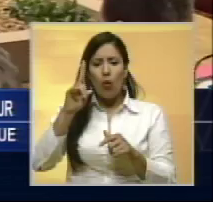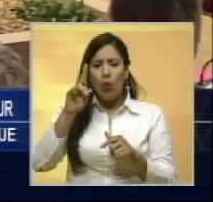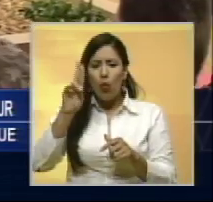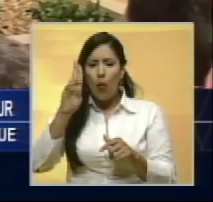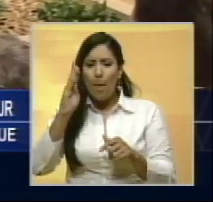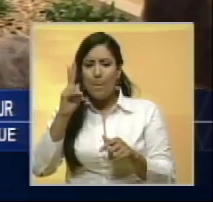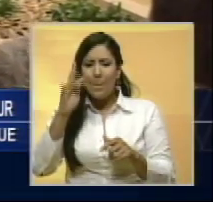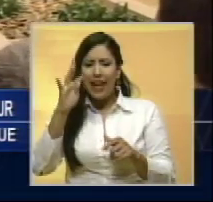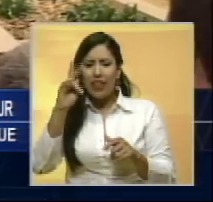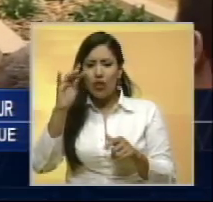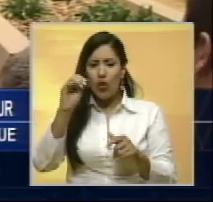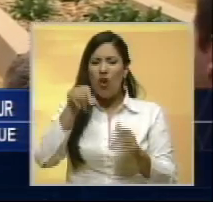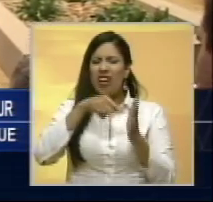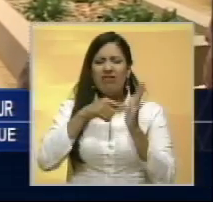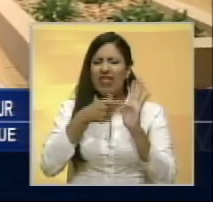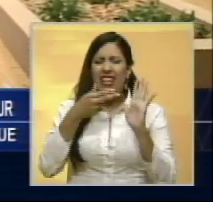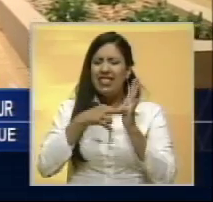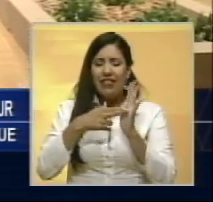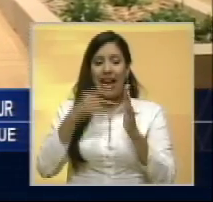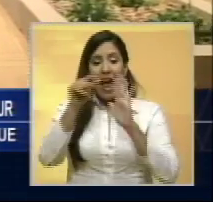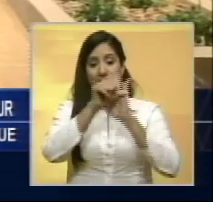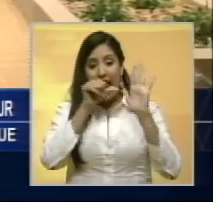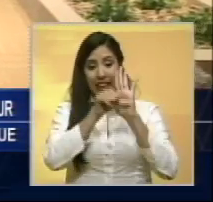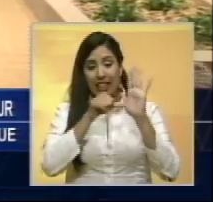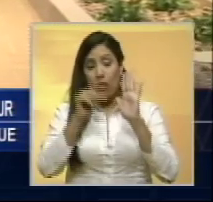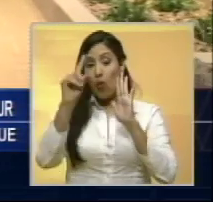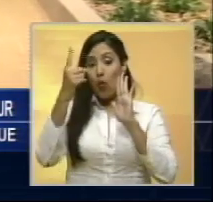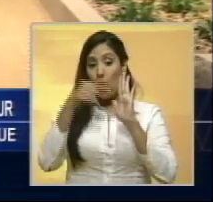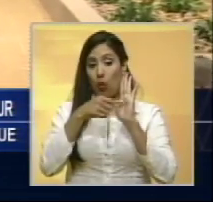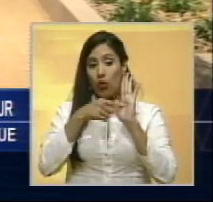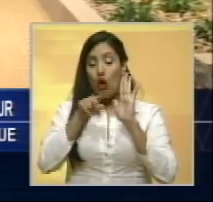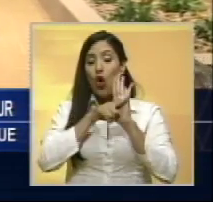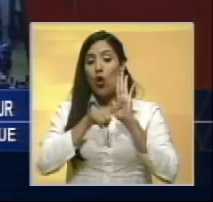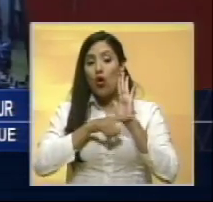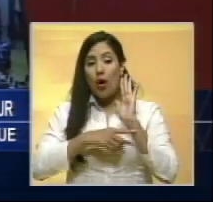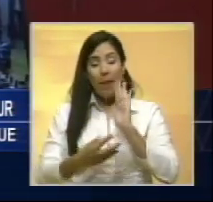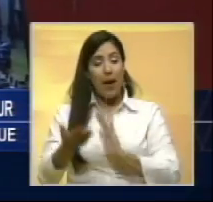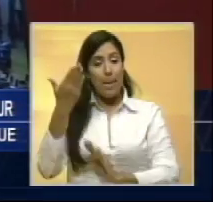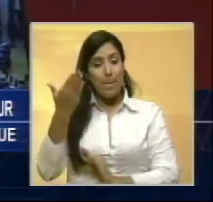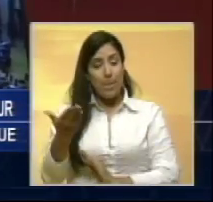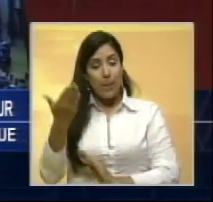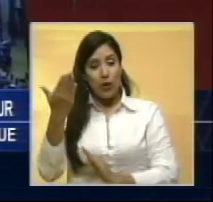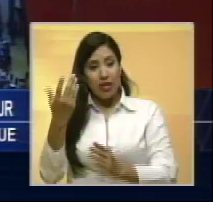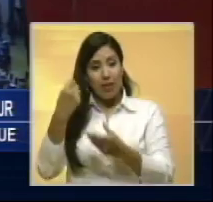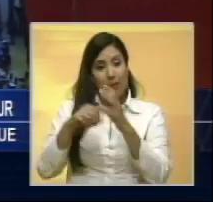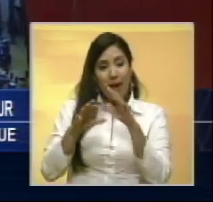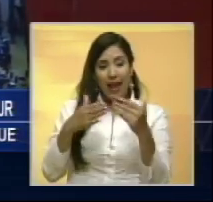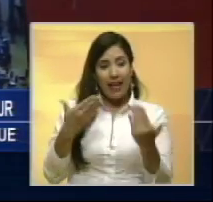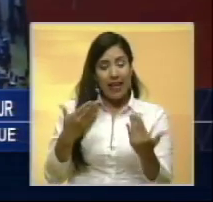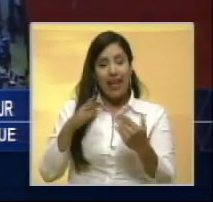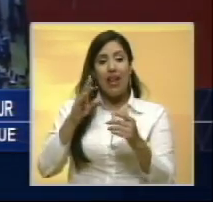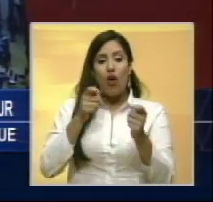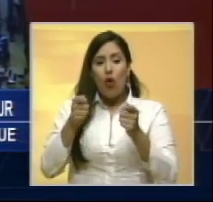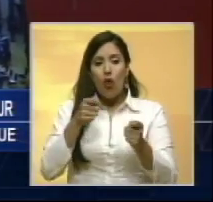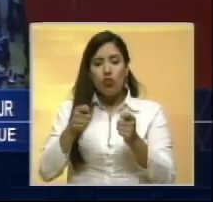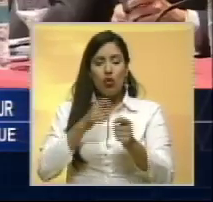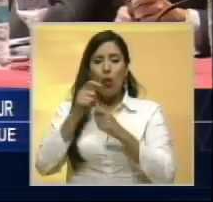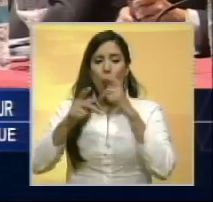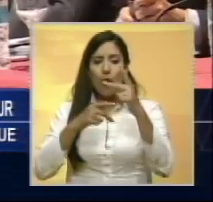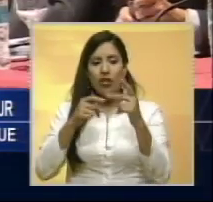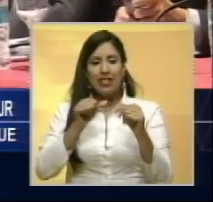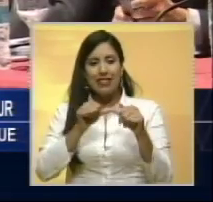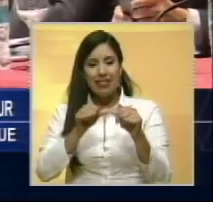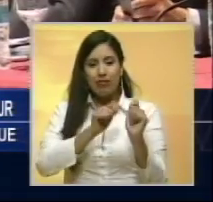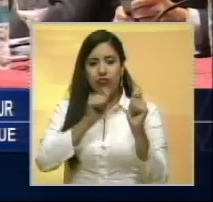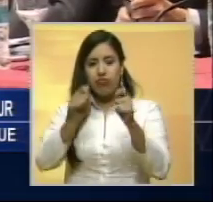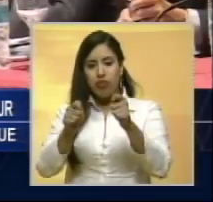el documento se recalca que estos artículos son los únicos instrumentos normativos fundacionales que regulan la procedencia y